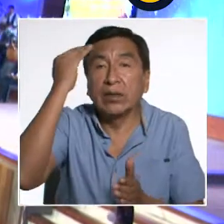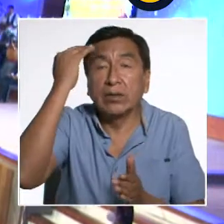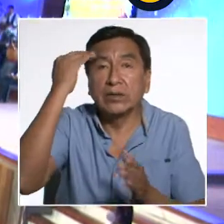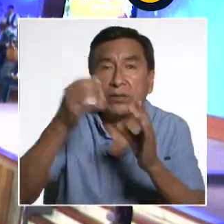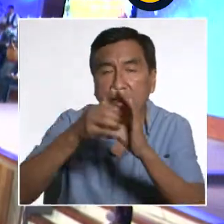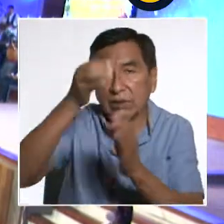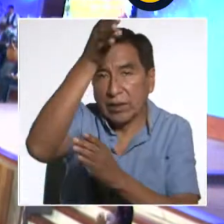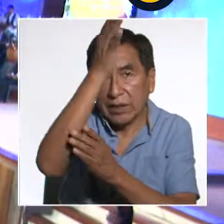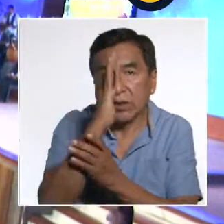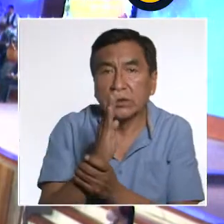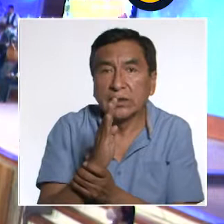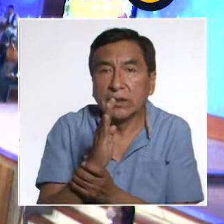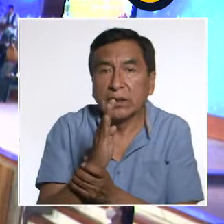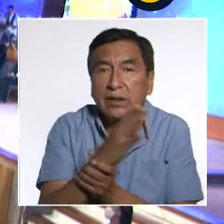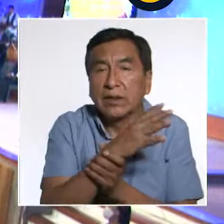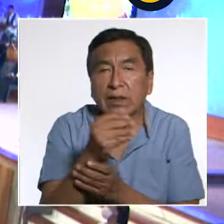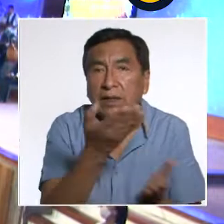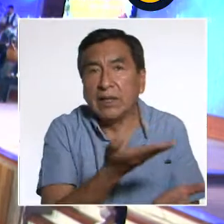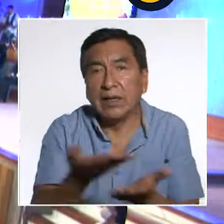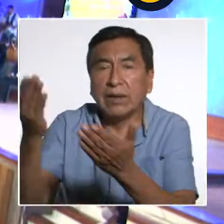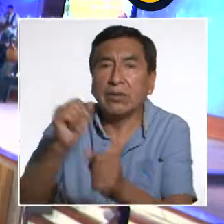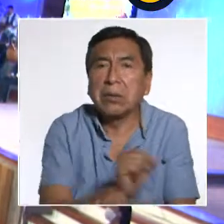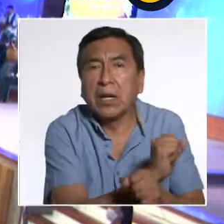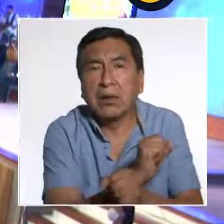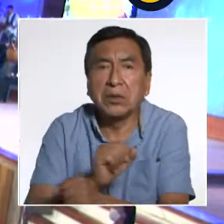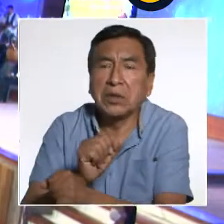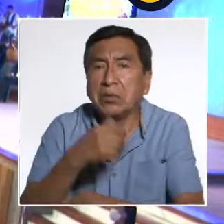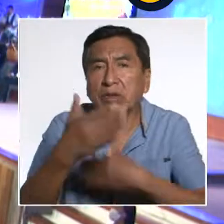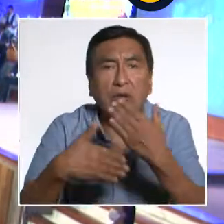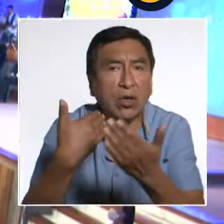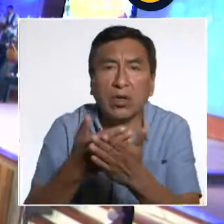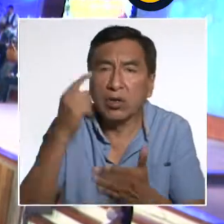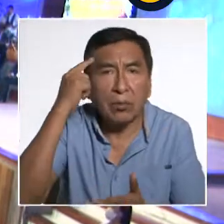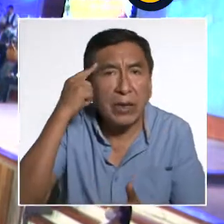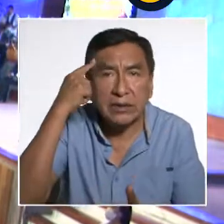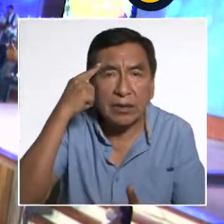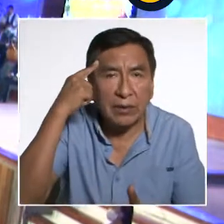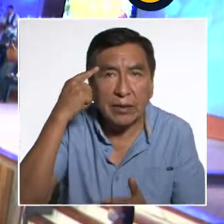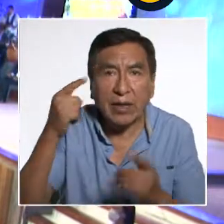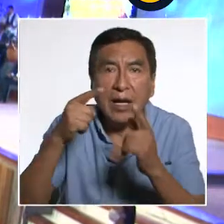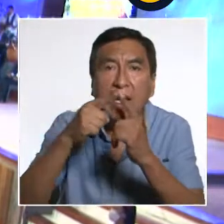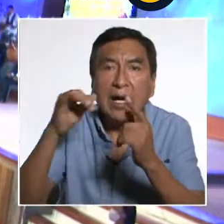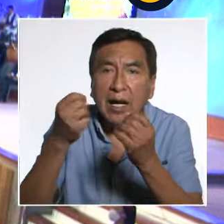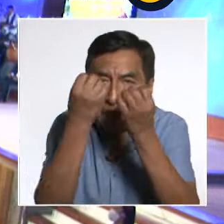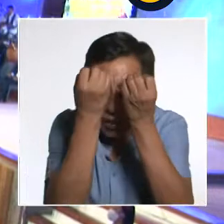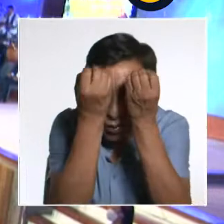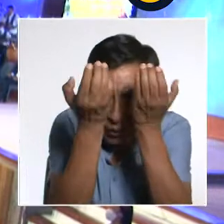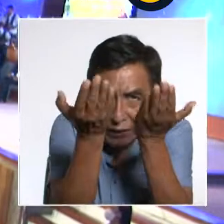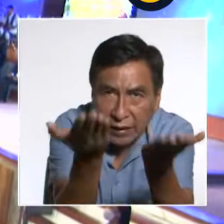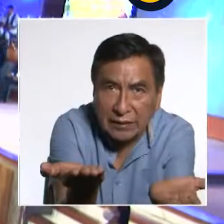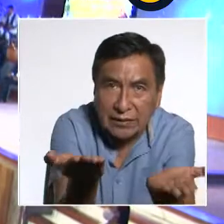de Dios, y llevando cautivo todo pensamiento a la obediencia